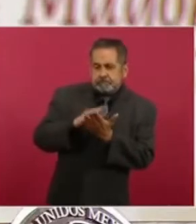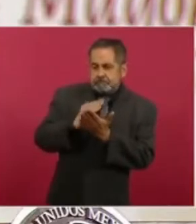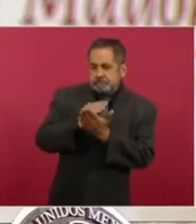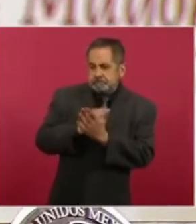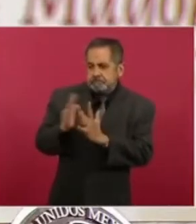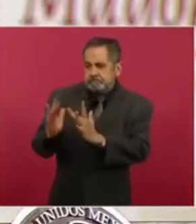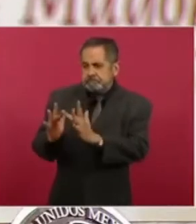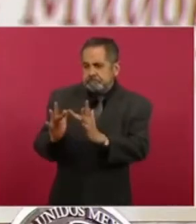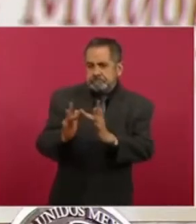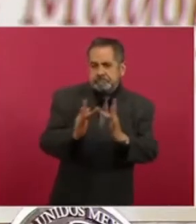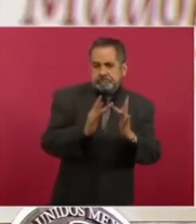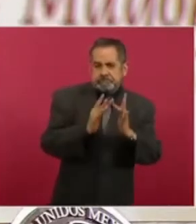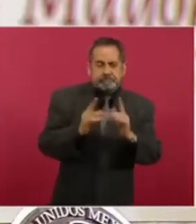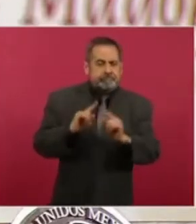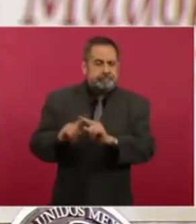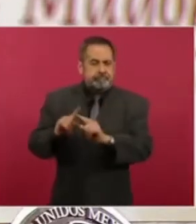comunicación